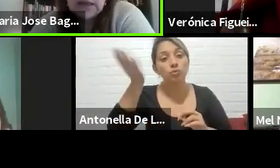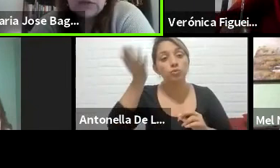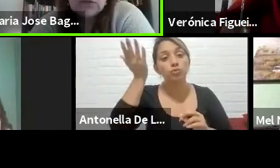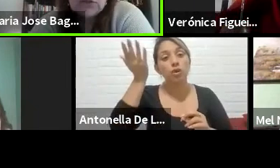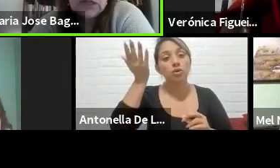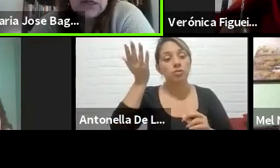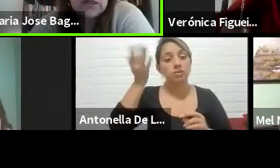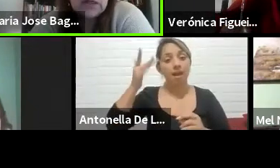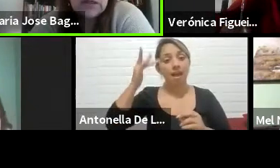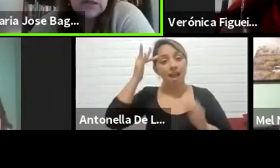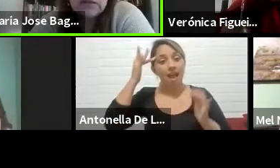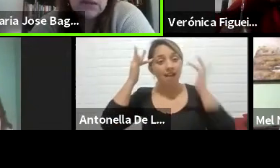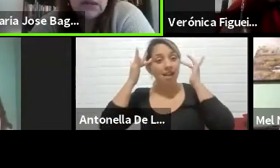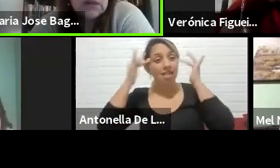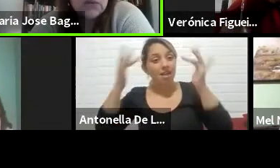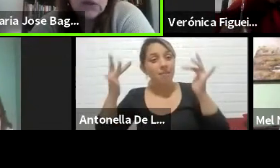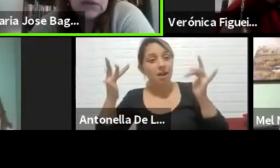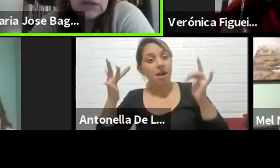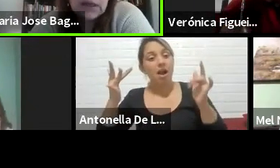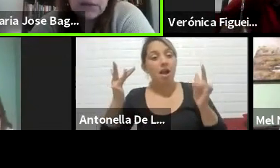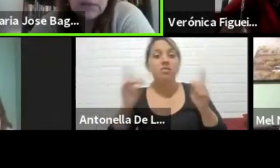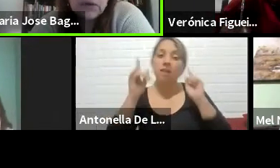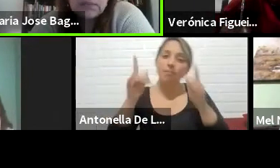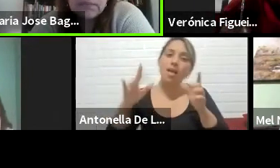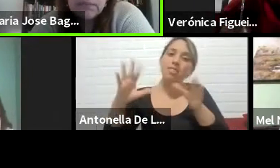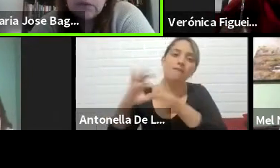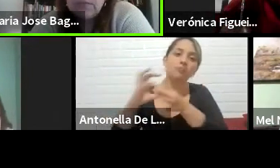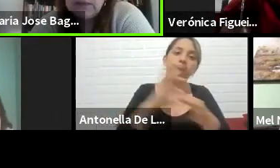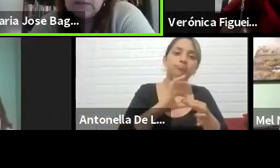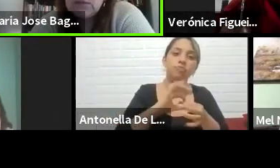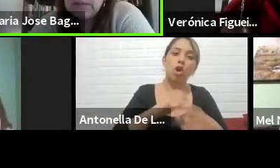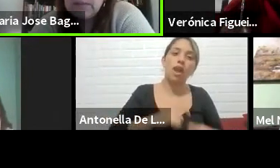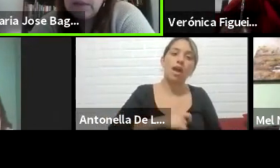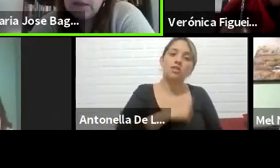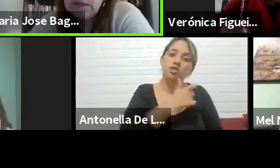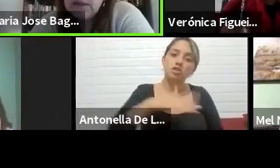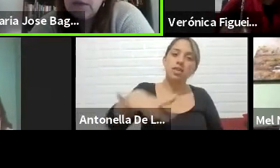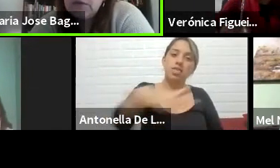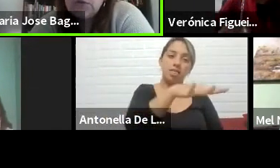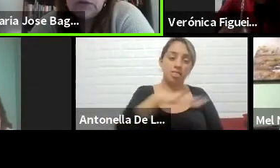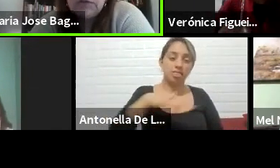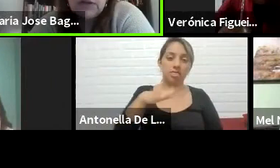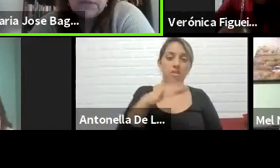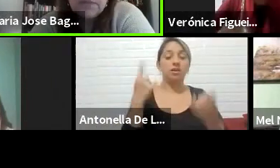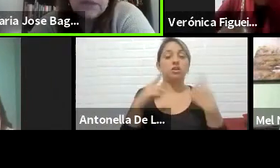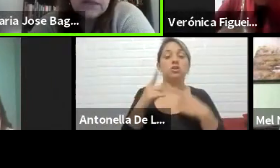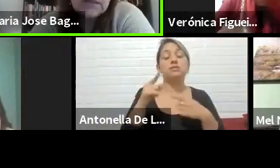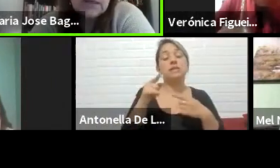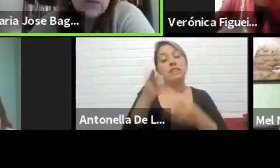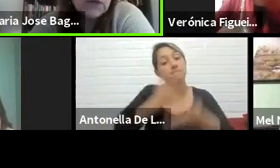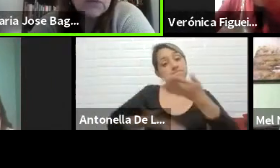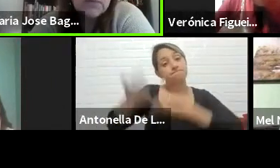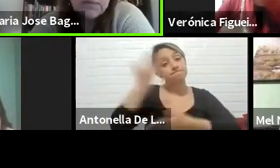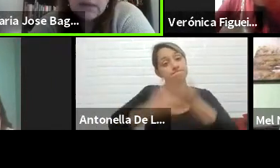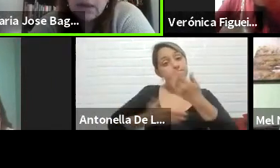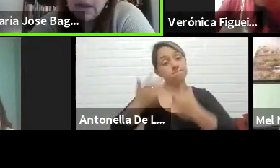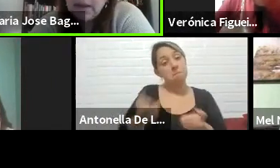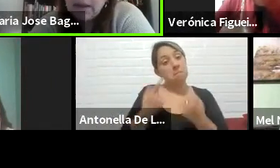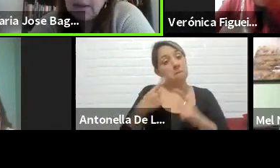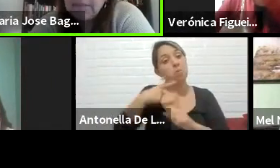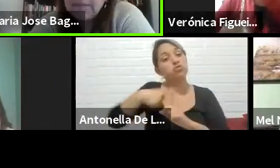la realidad social, y bueno, este intercambio nos parece sumamente fructífero. Así que bueno,